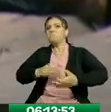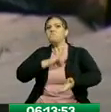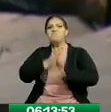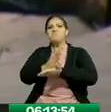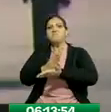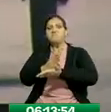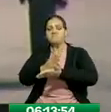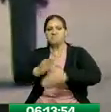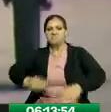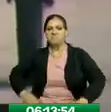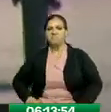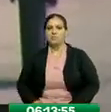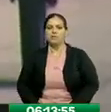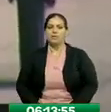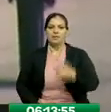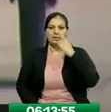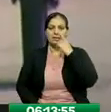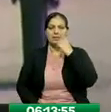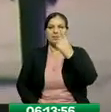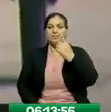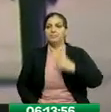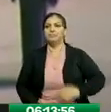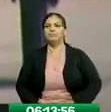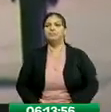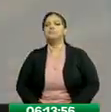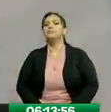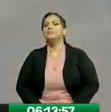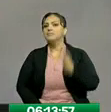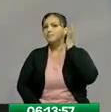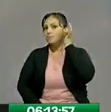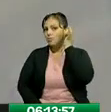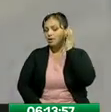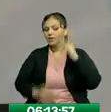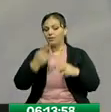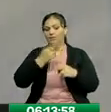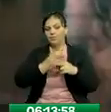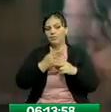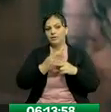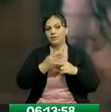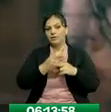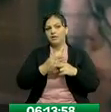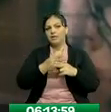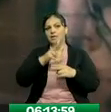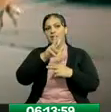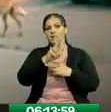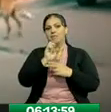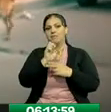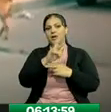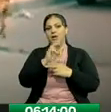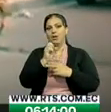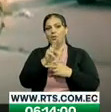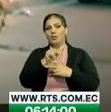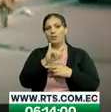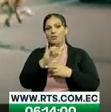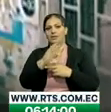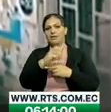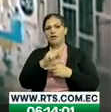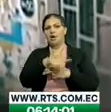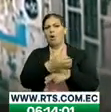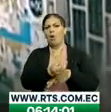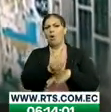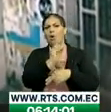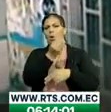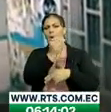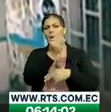Han pasado 11 meses desde que el cuerpo desmembrado de Verónica Silva, de 21 años de edad, apareció dentro de dos